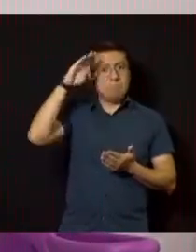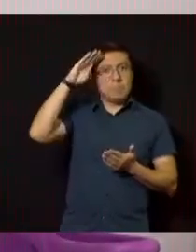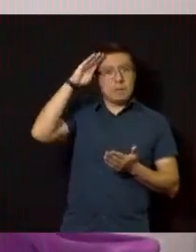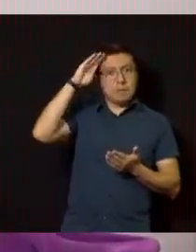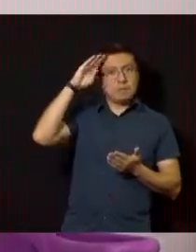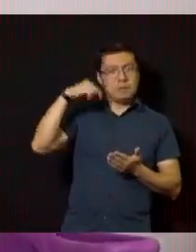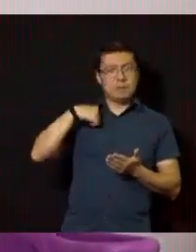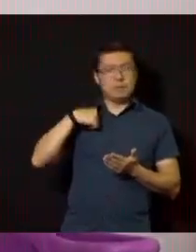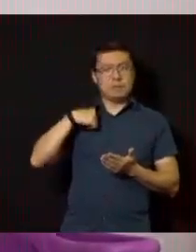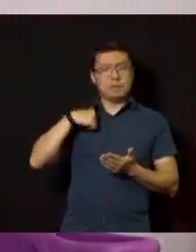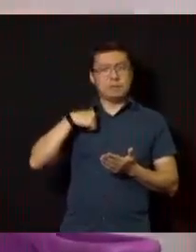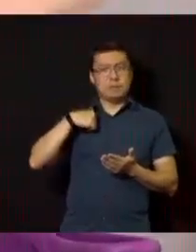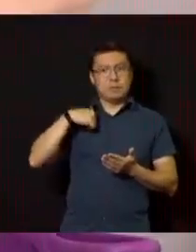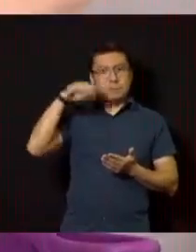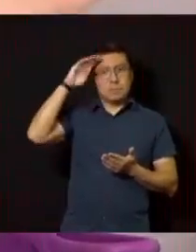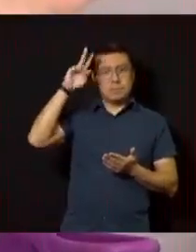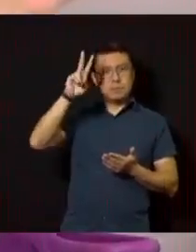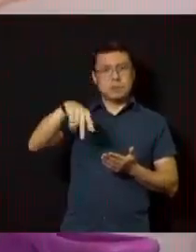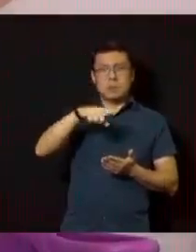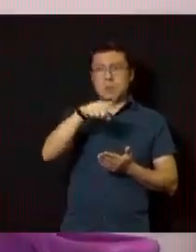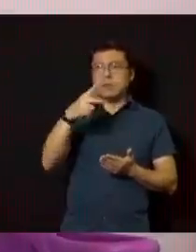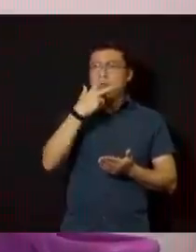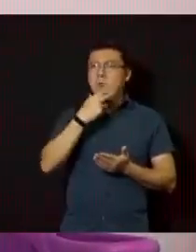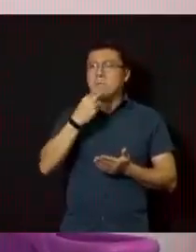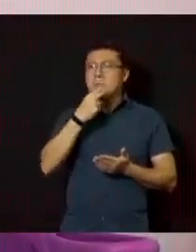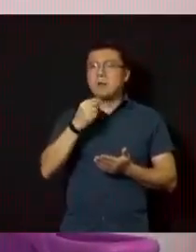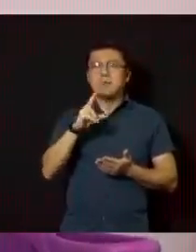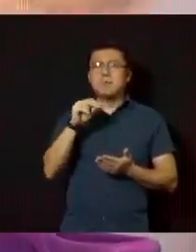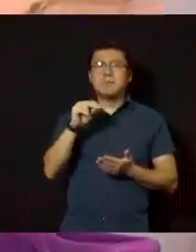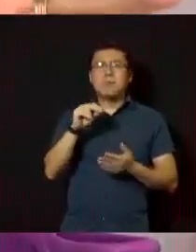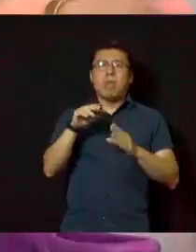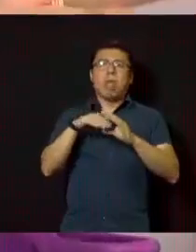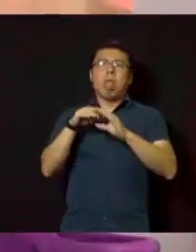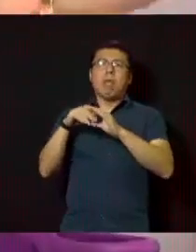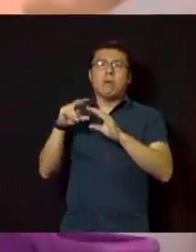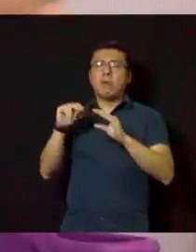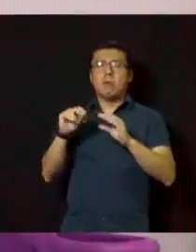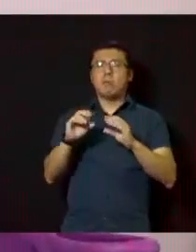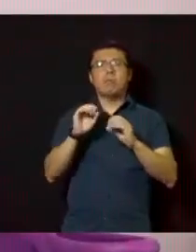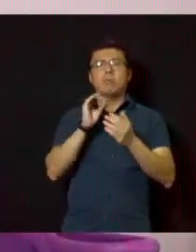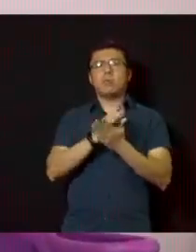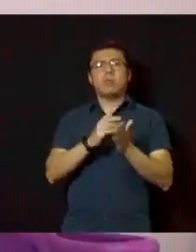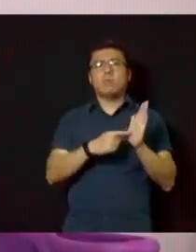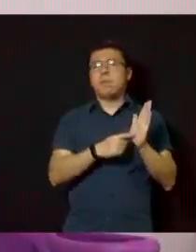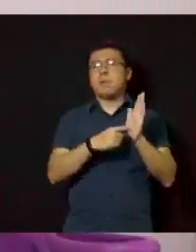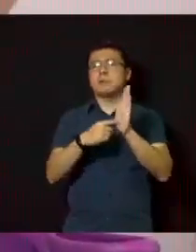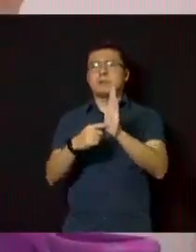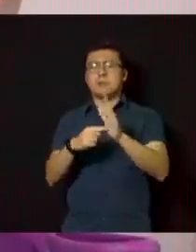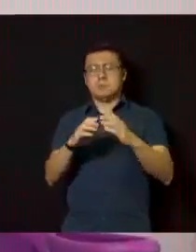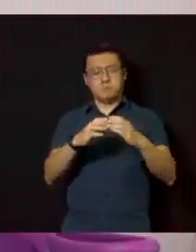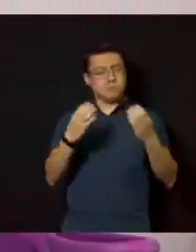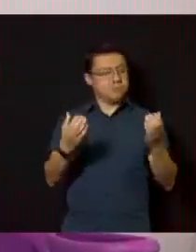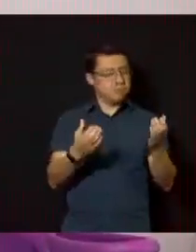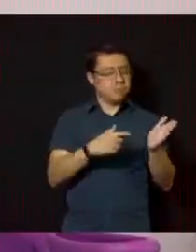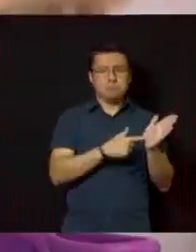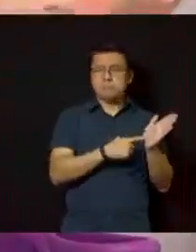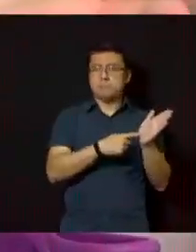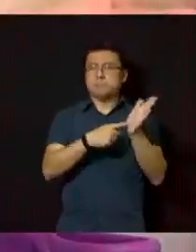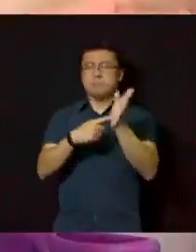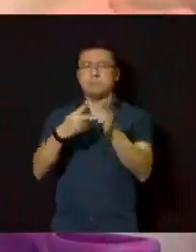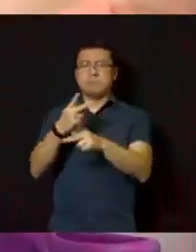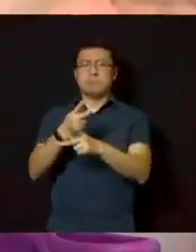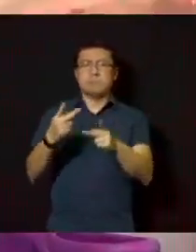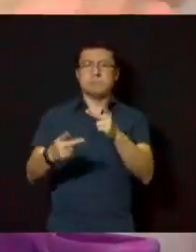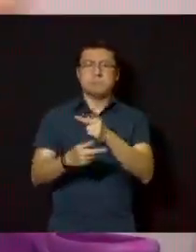para desarrollar este negocio porque no necesitan hablar mucho. Simplemente ustedes abren la cosmetiquera, ¿sí? Tengan sus productos, háblenla